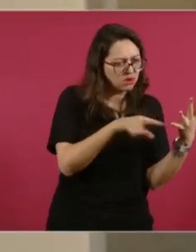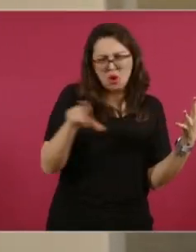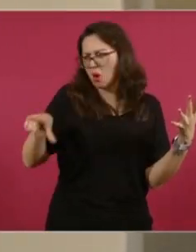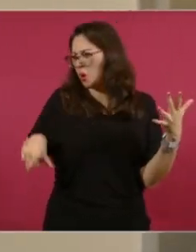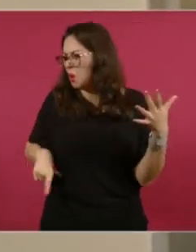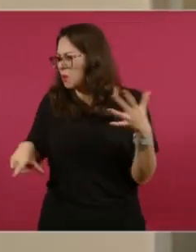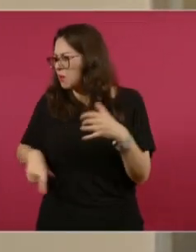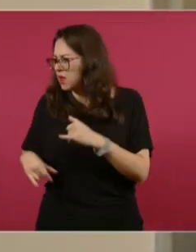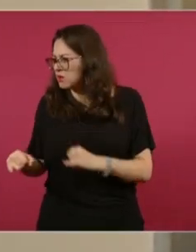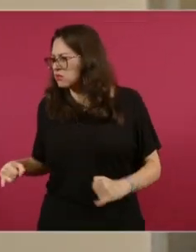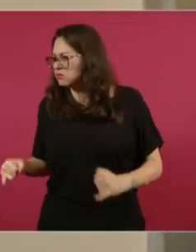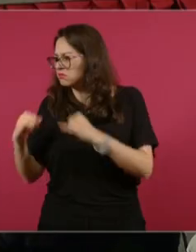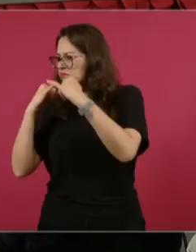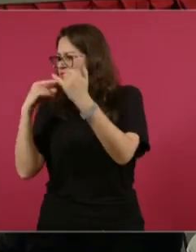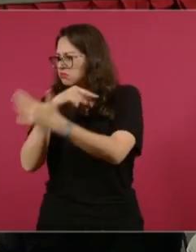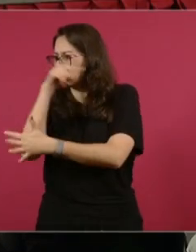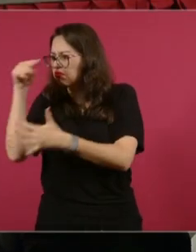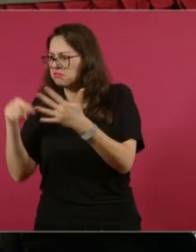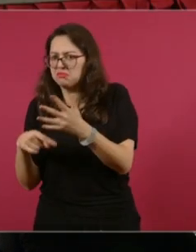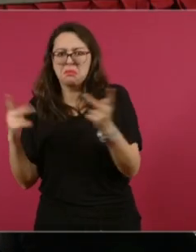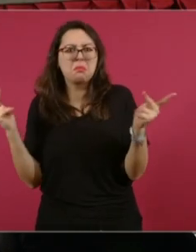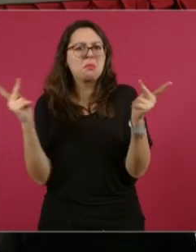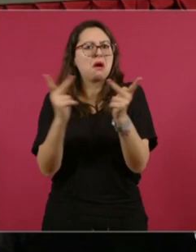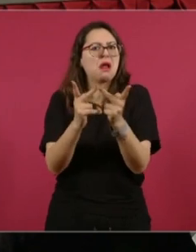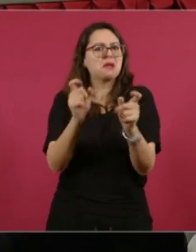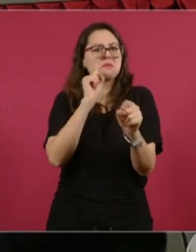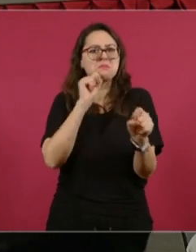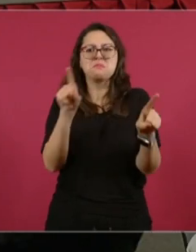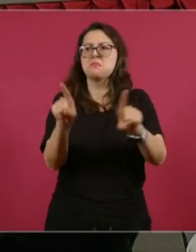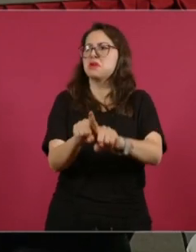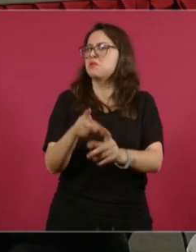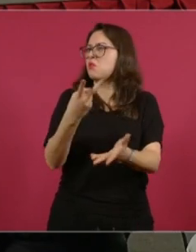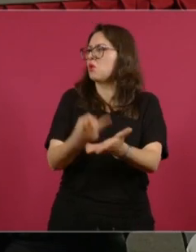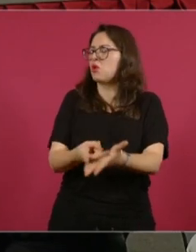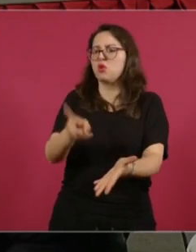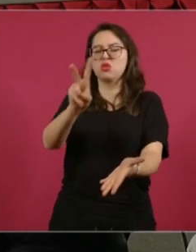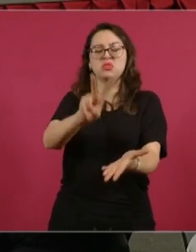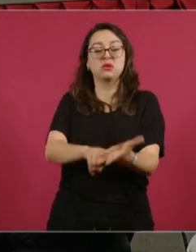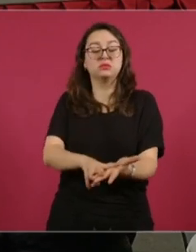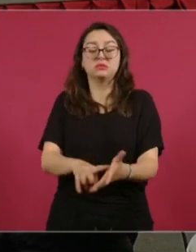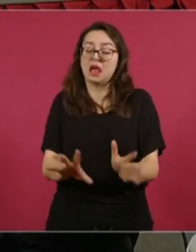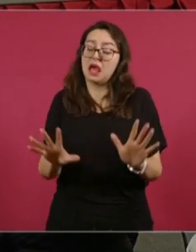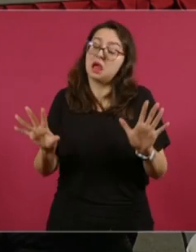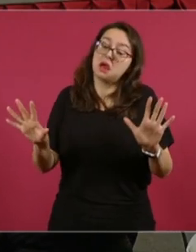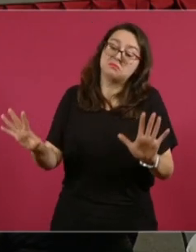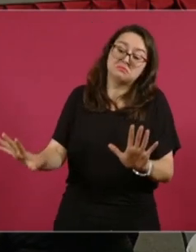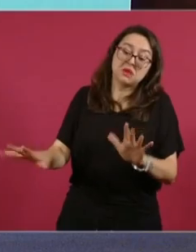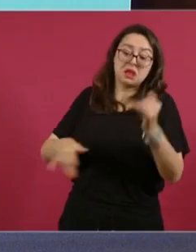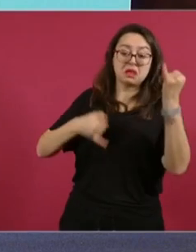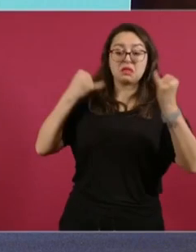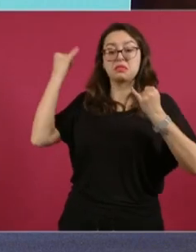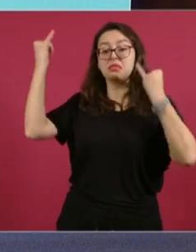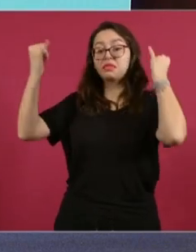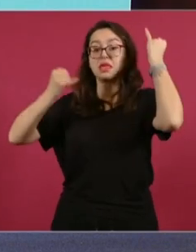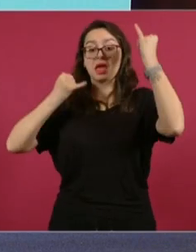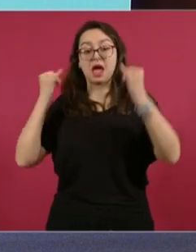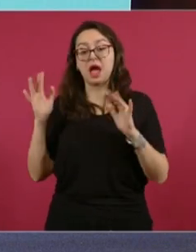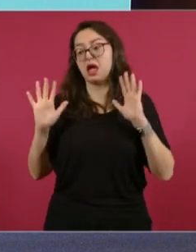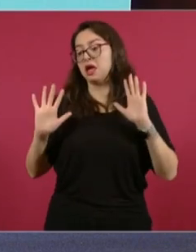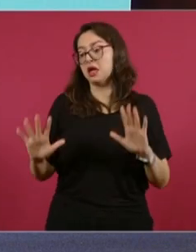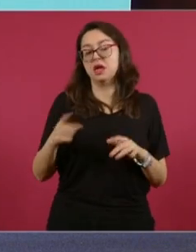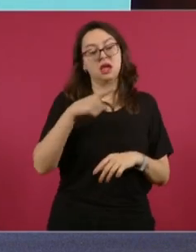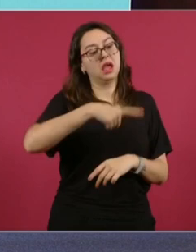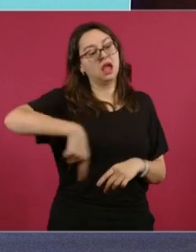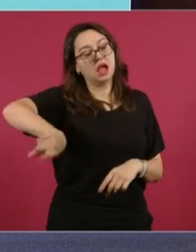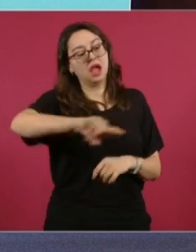formaban parte de la Administración Pública Federal, todo ello bajo el argumento de que iba a permitir su